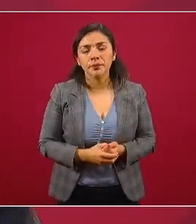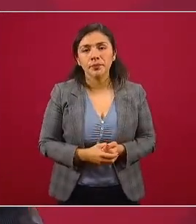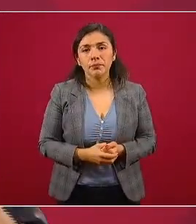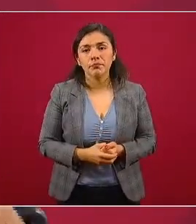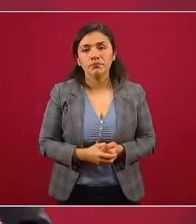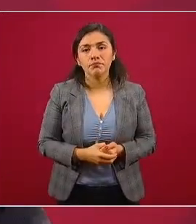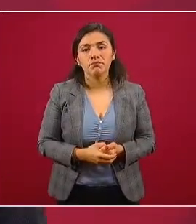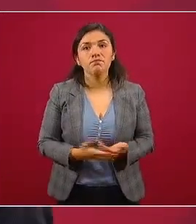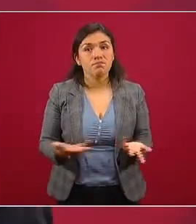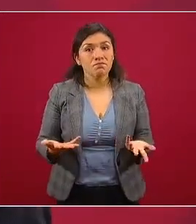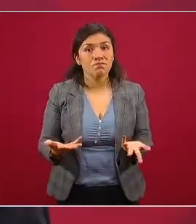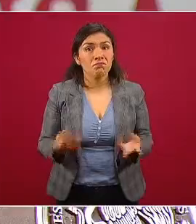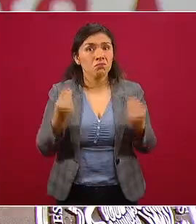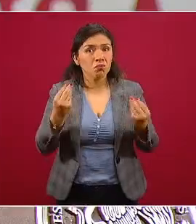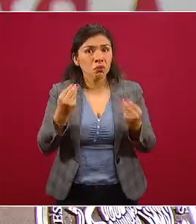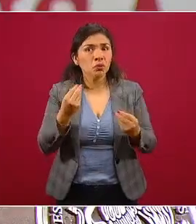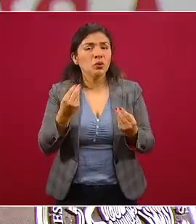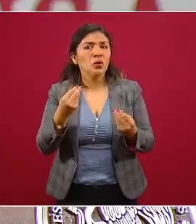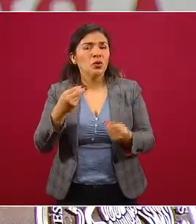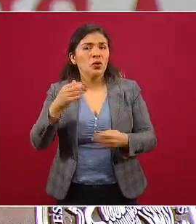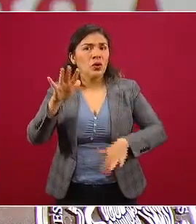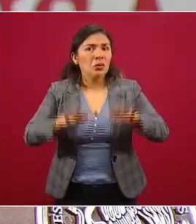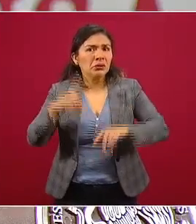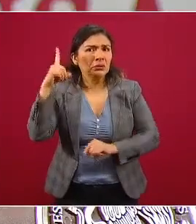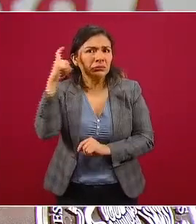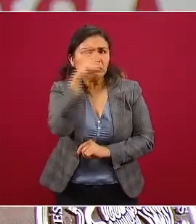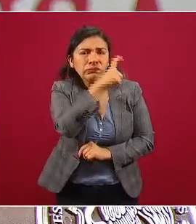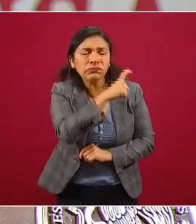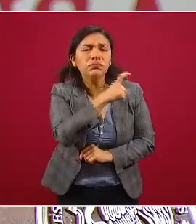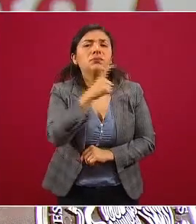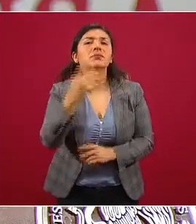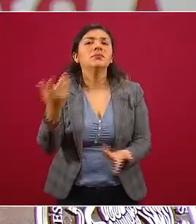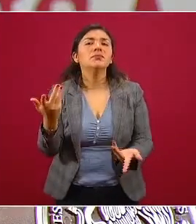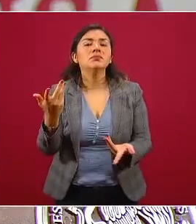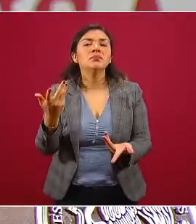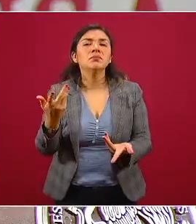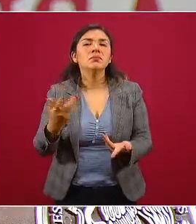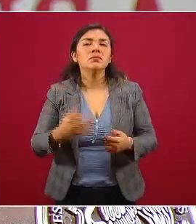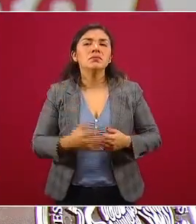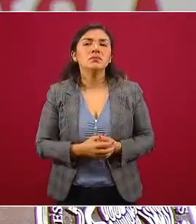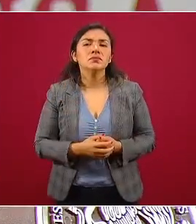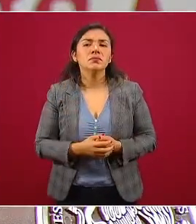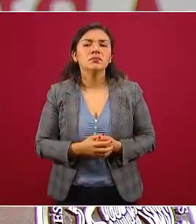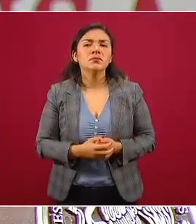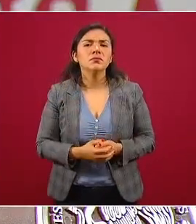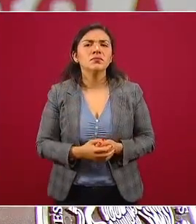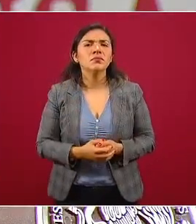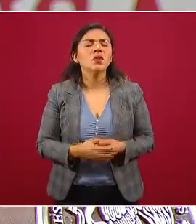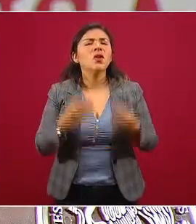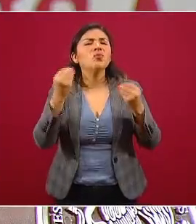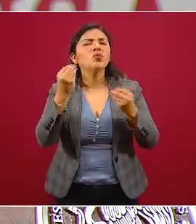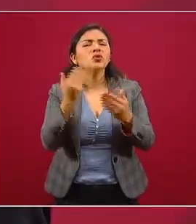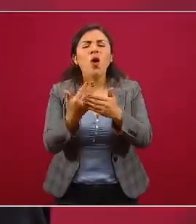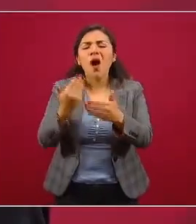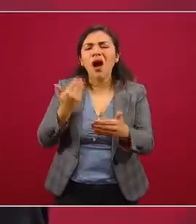Se nos ha dificultado porque era mucha la